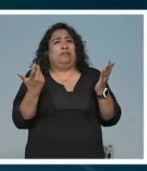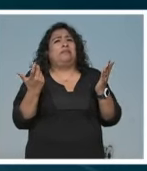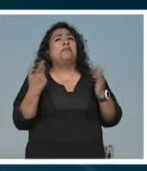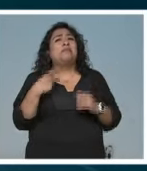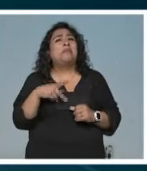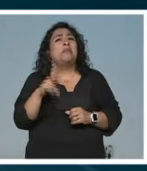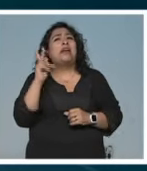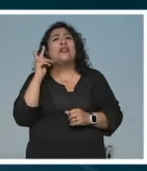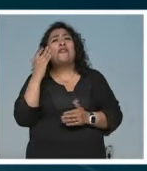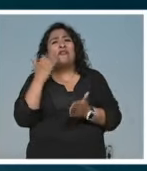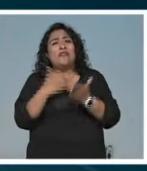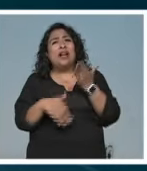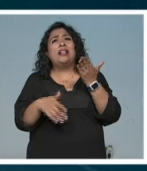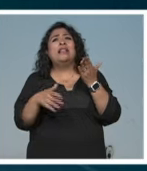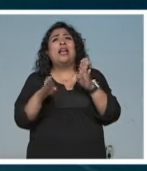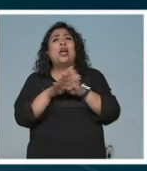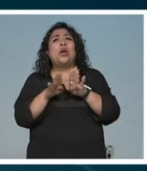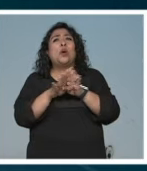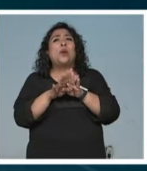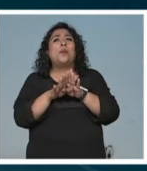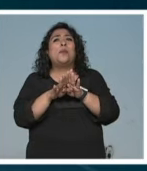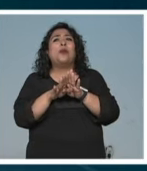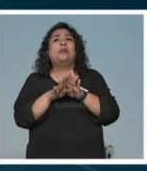pero sin un fundamento bastante